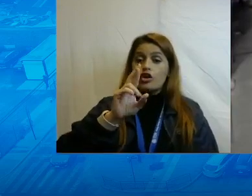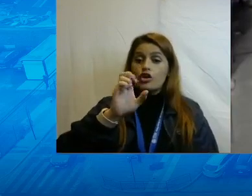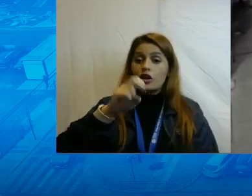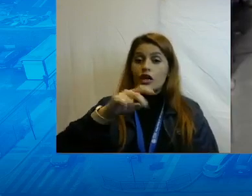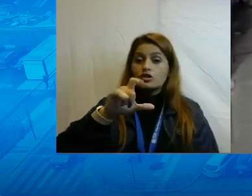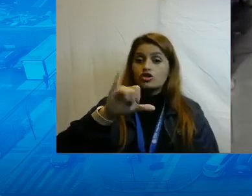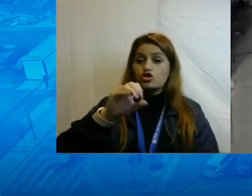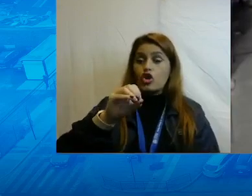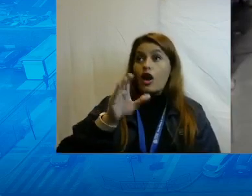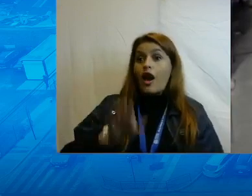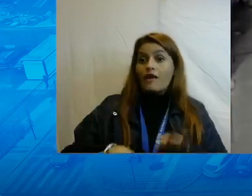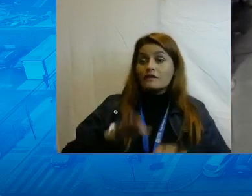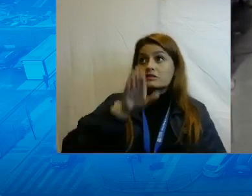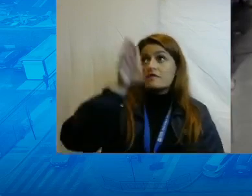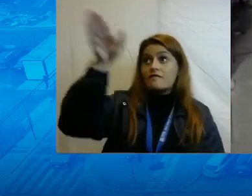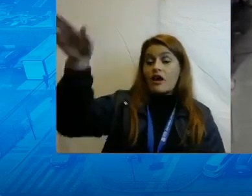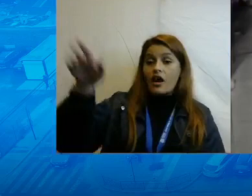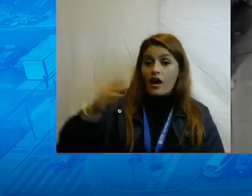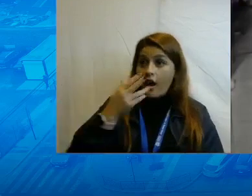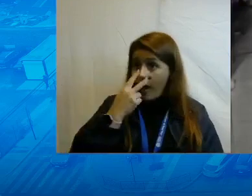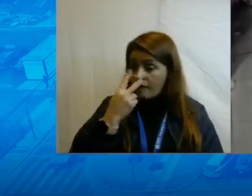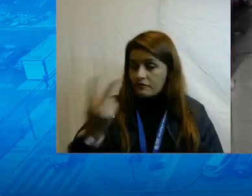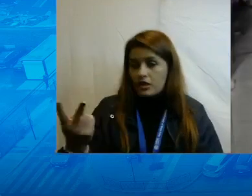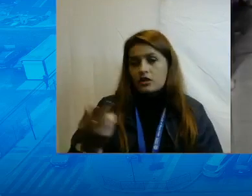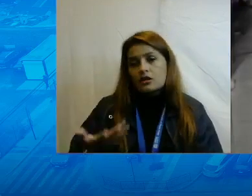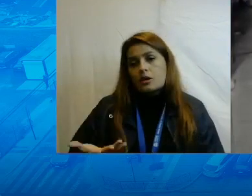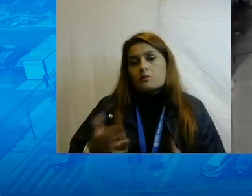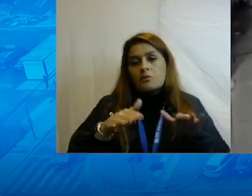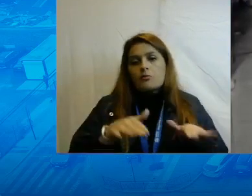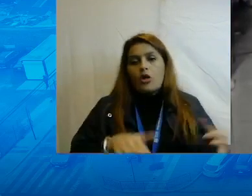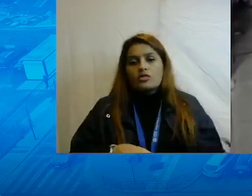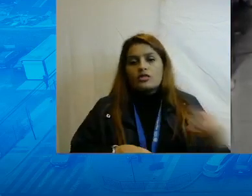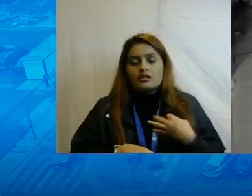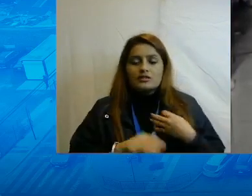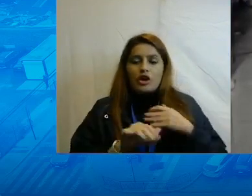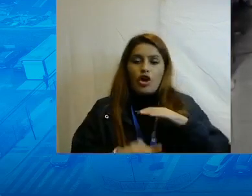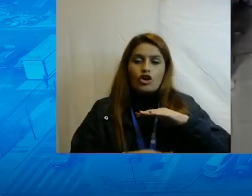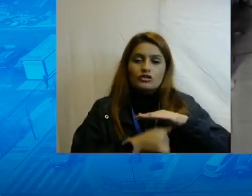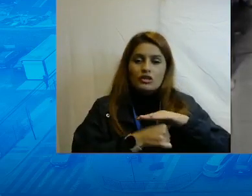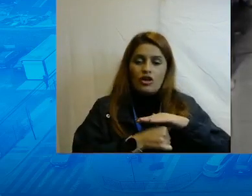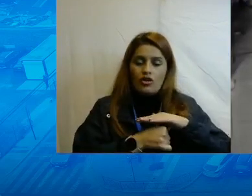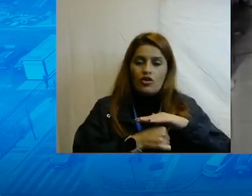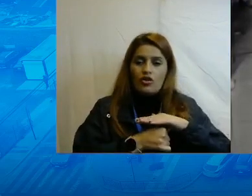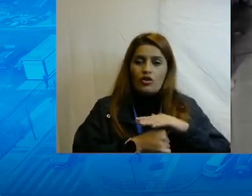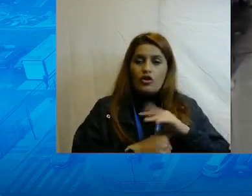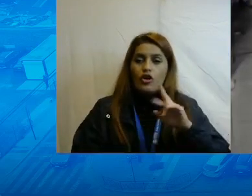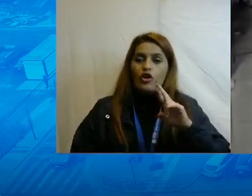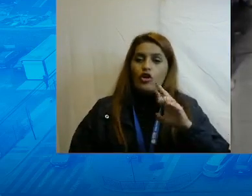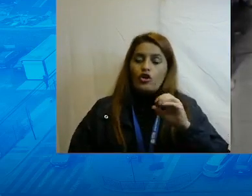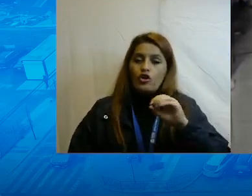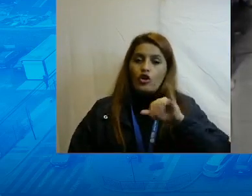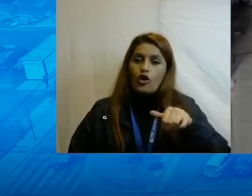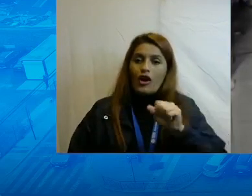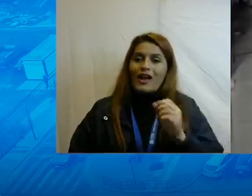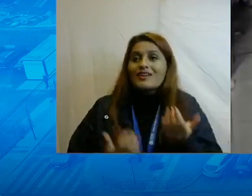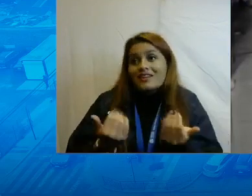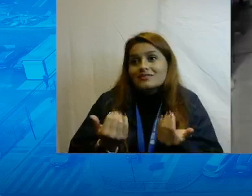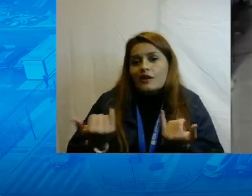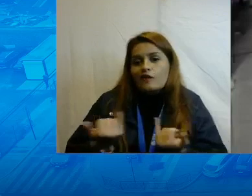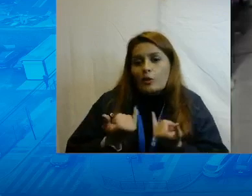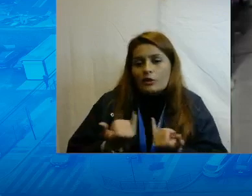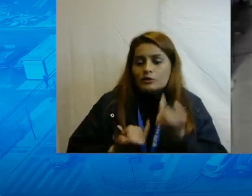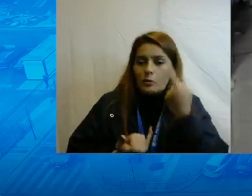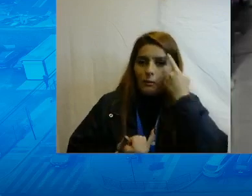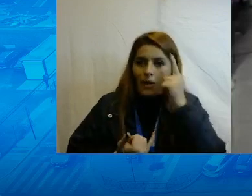terreno a ver estos temas, y yo creo que es lo que plantea el concejal también. Roja, yo creo que necesitamos esa información como